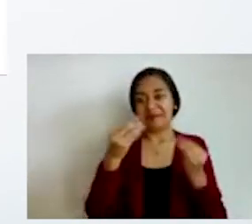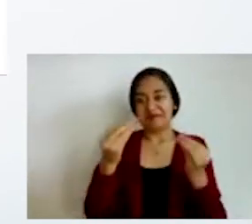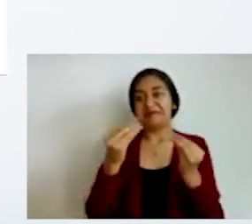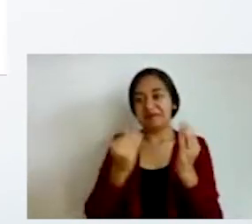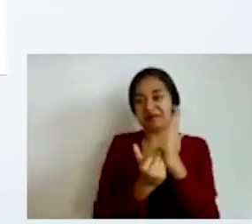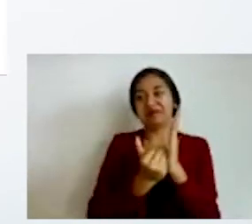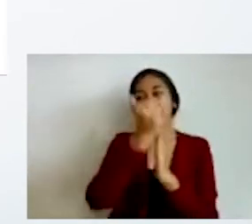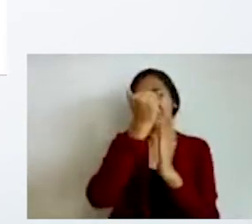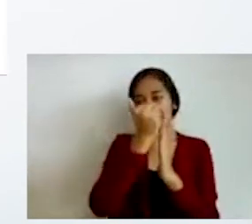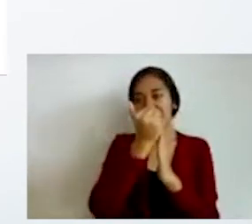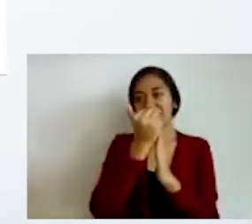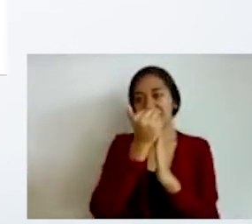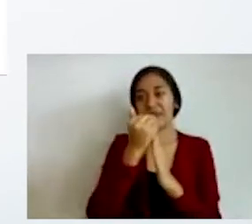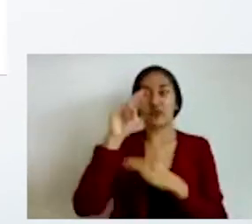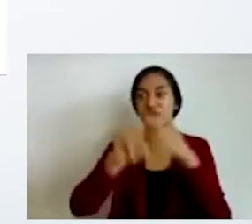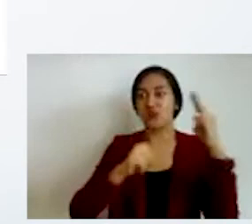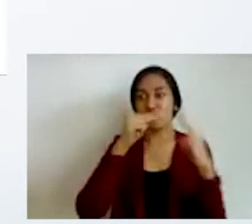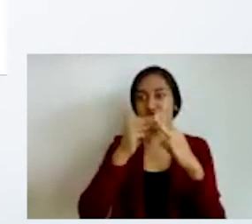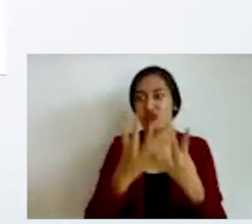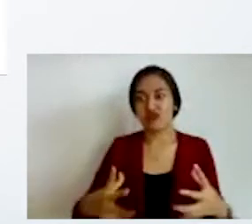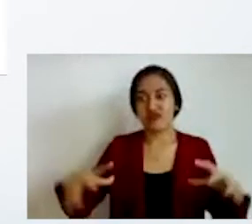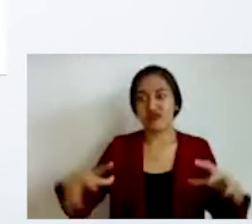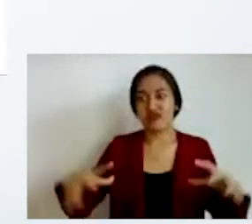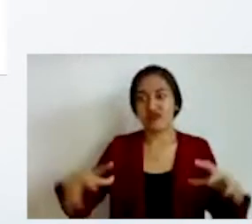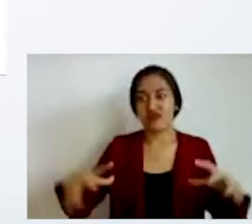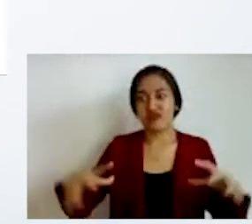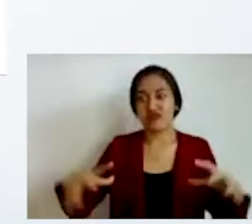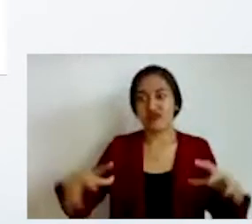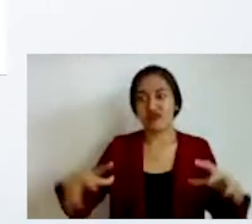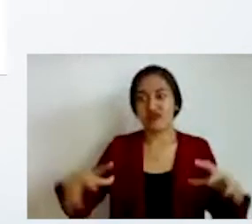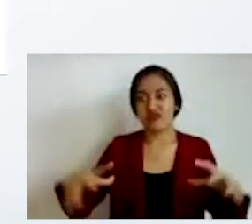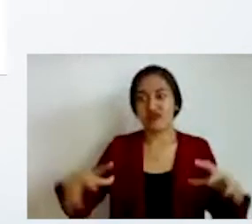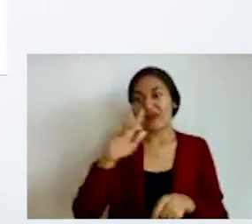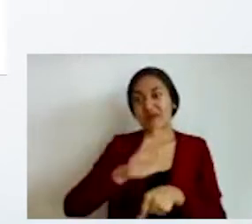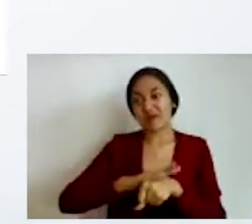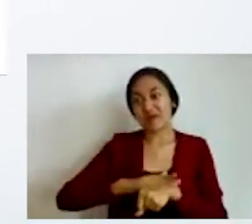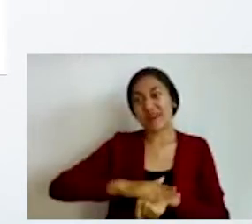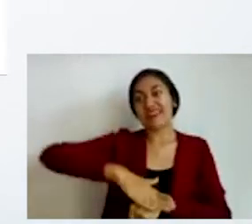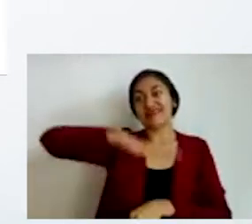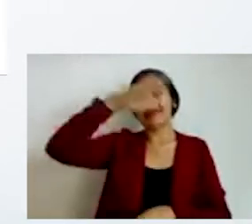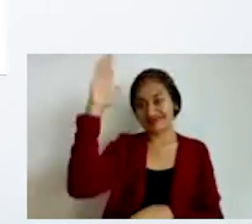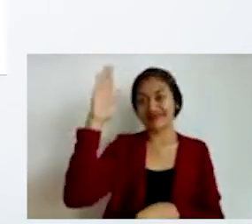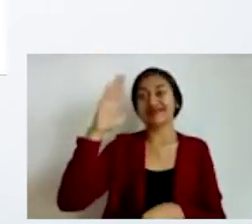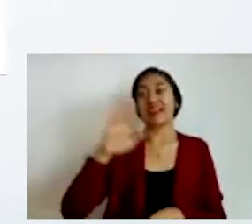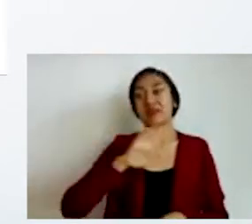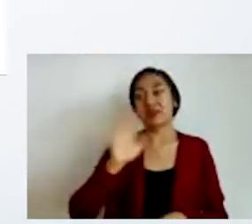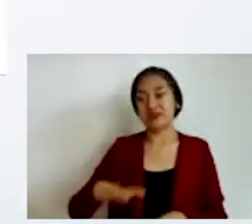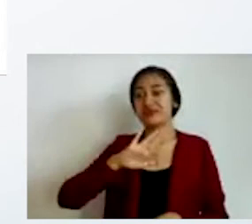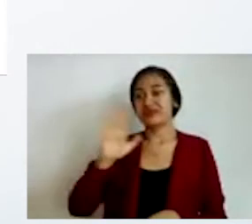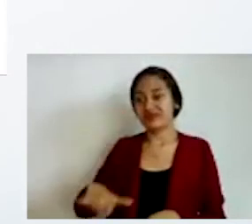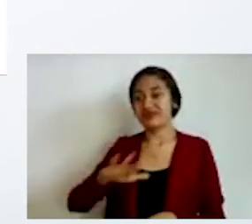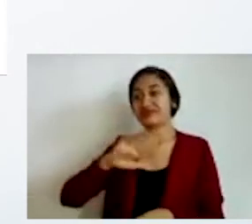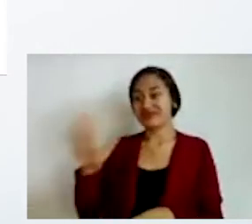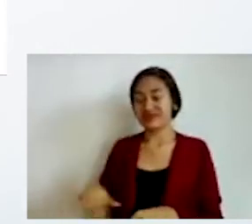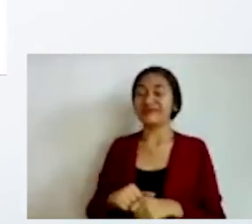ser el país que, teniendo una población joven, tiene una muy alta letalidad. De la semana pasada a esta semana,